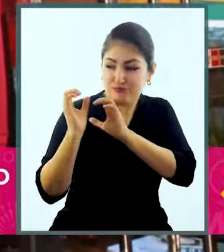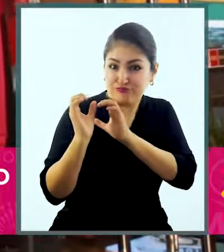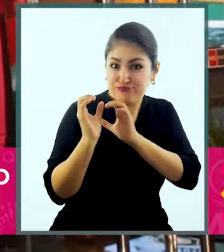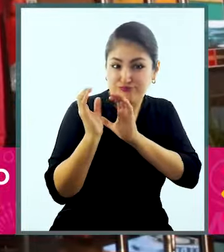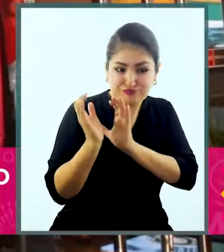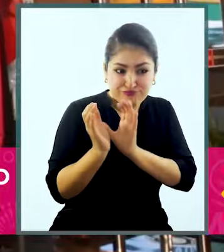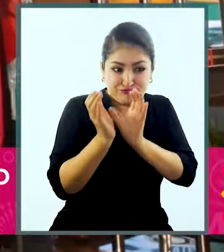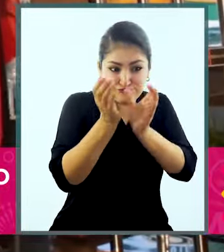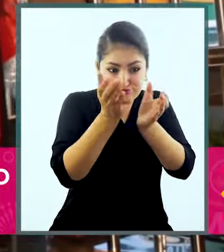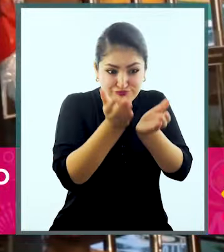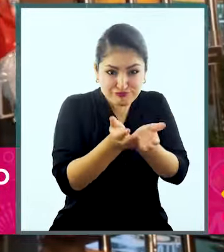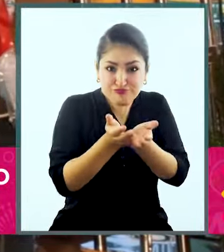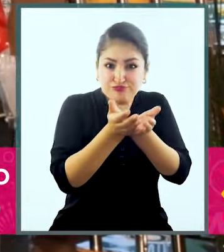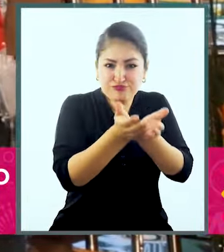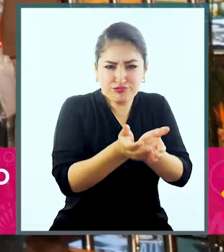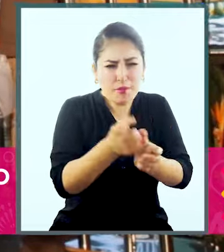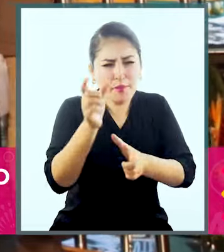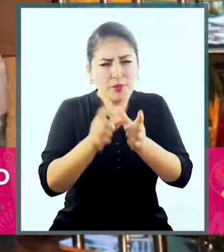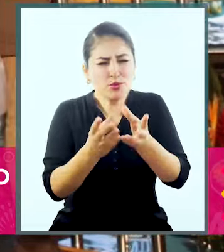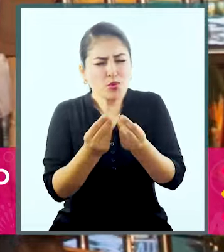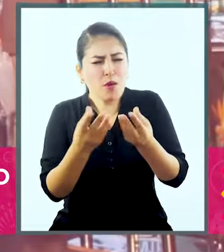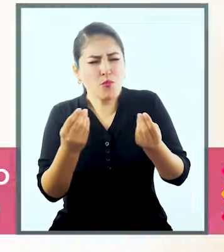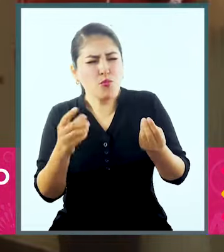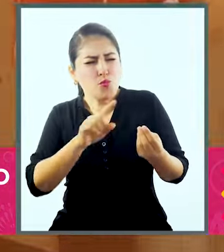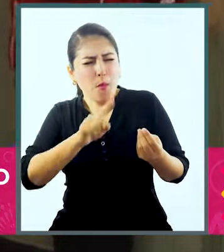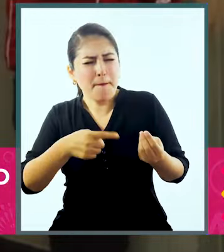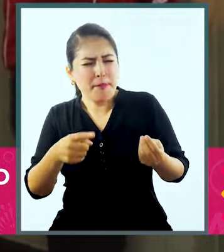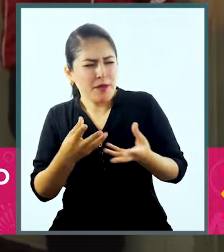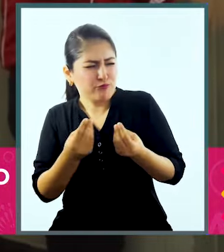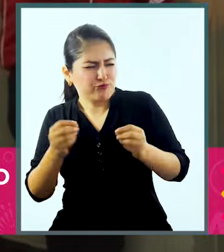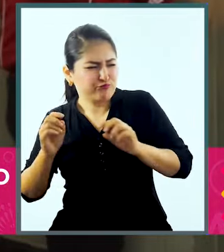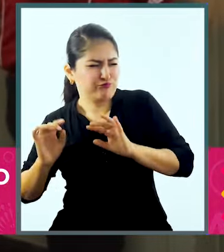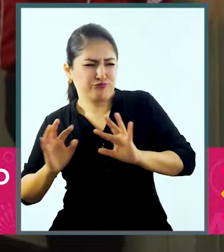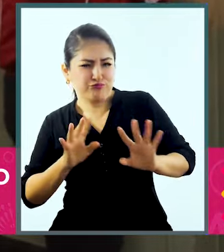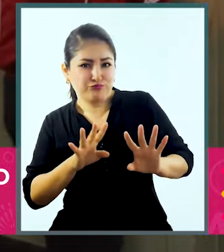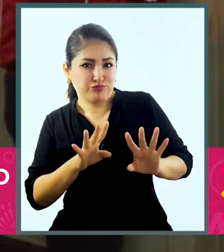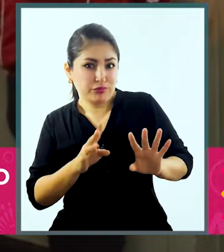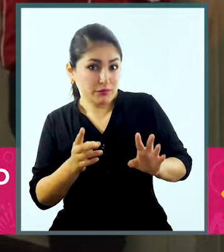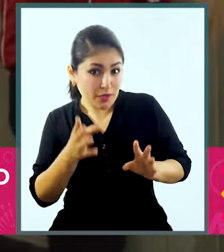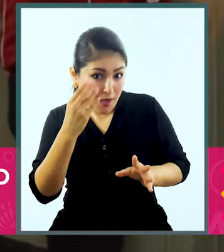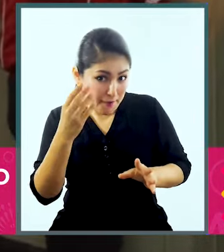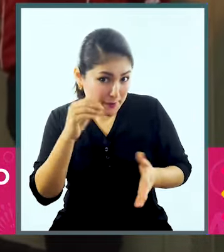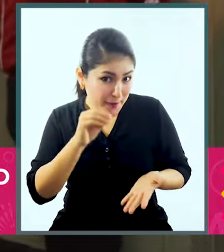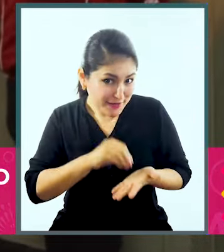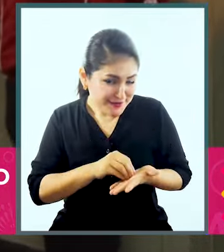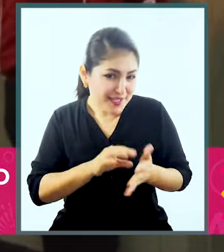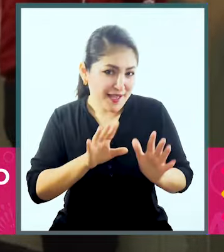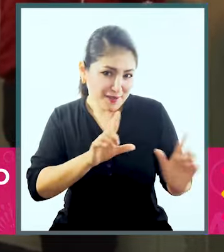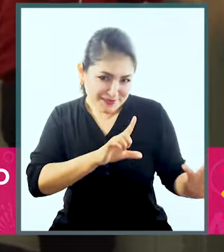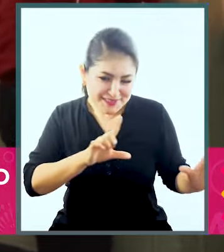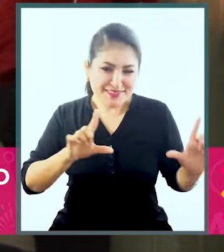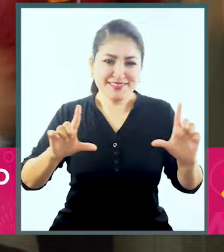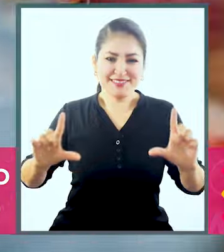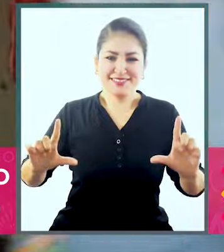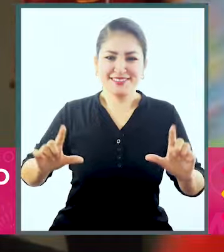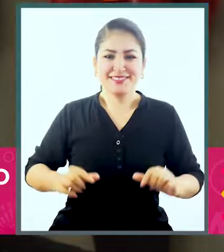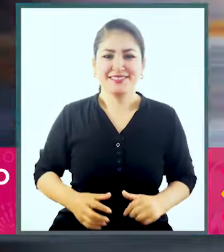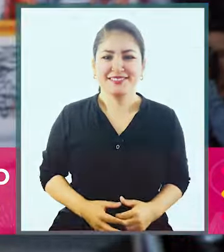Procesión por el Mar, donde miles de devotos se congregan para acompañarlo. ¿Quieres saber más? Vamos a ver qué han